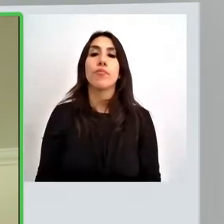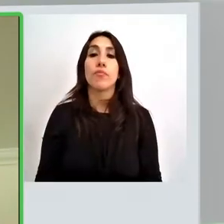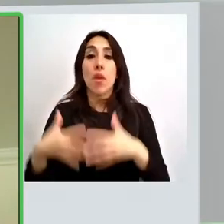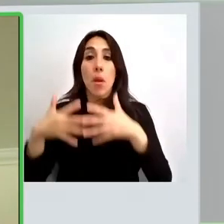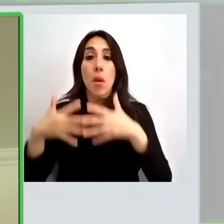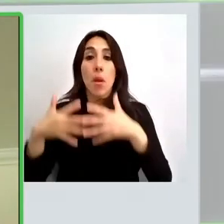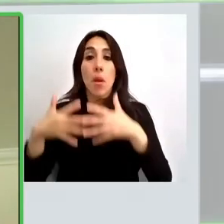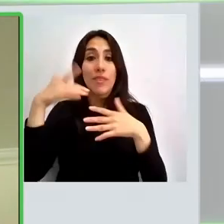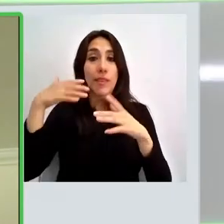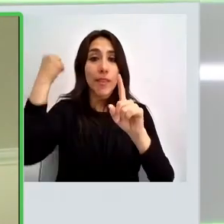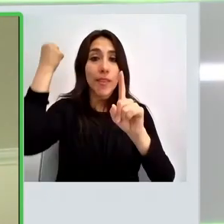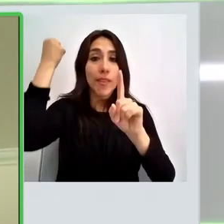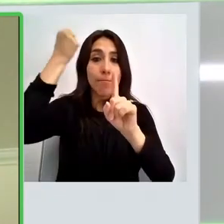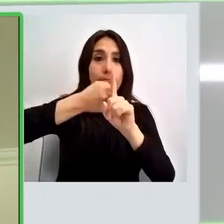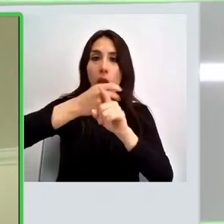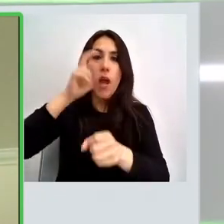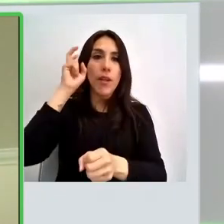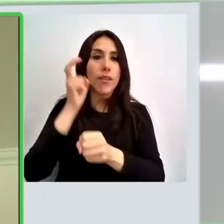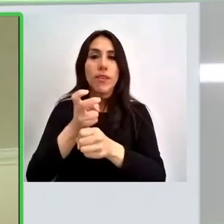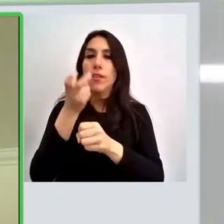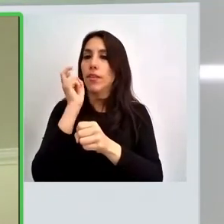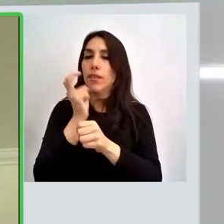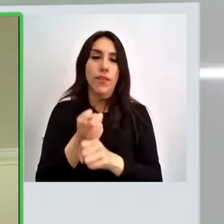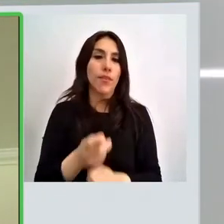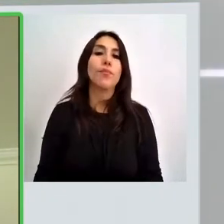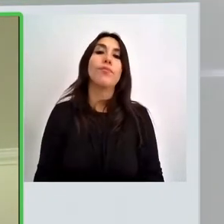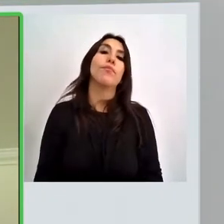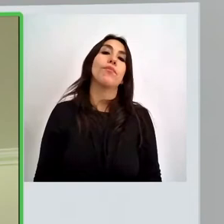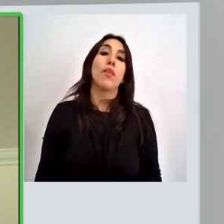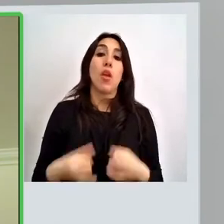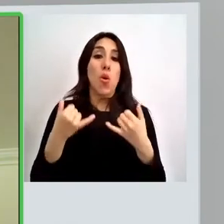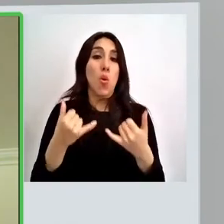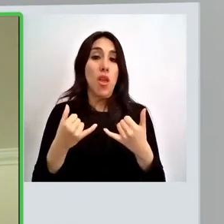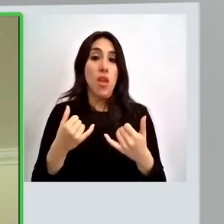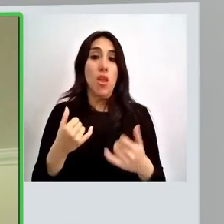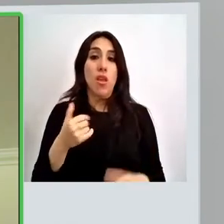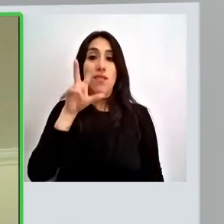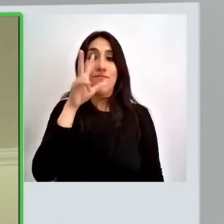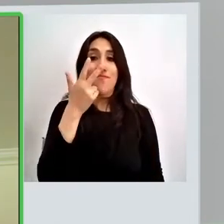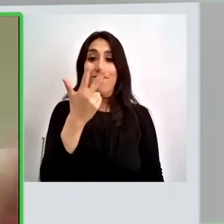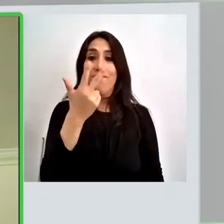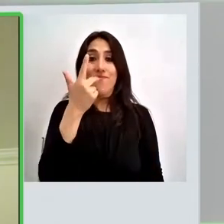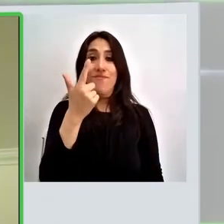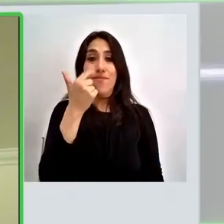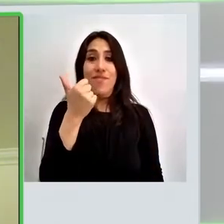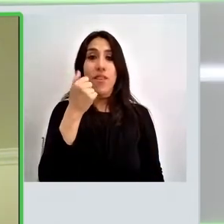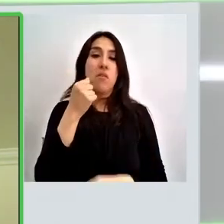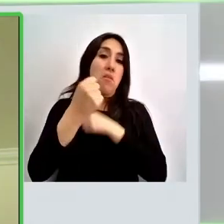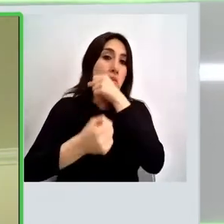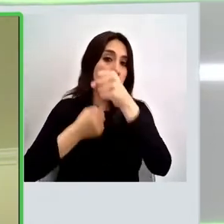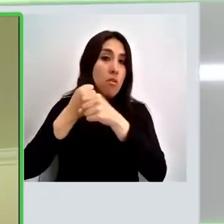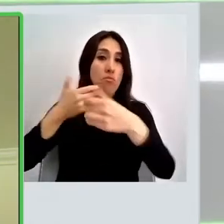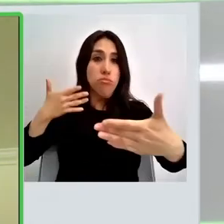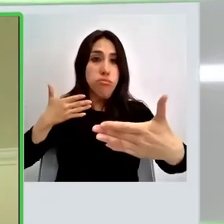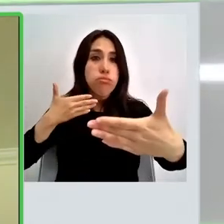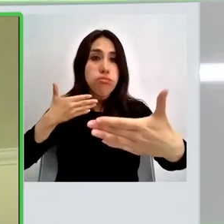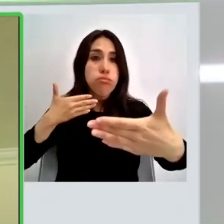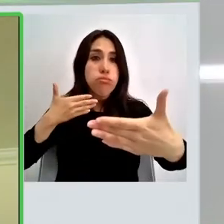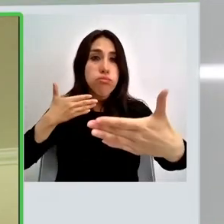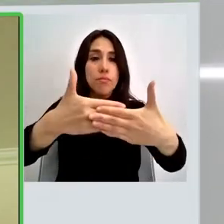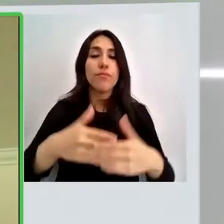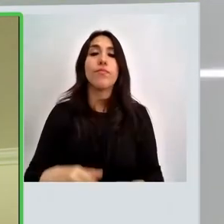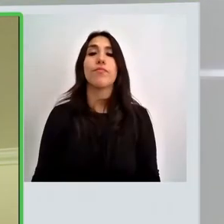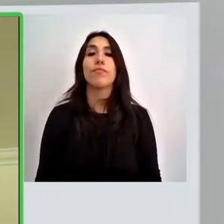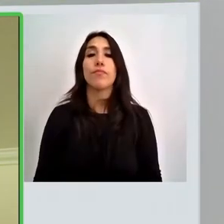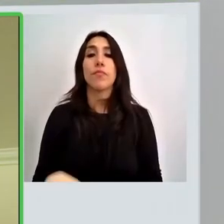estamos 31 años después después de que tú esa ley